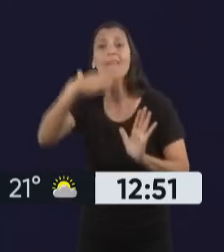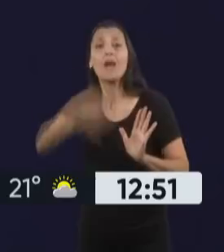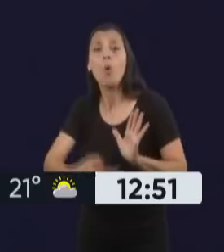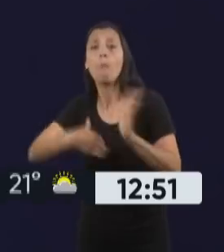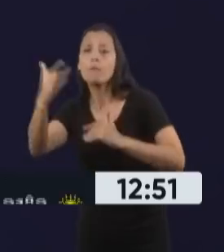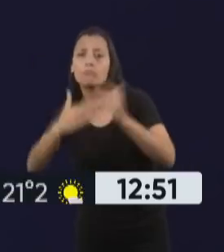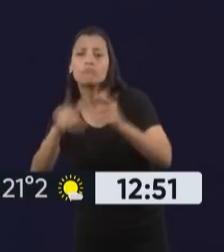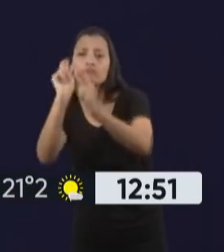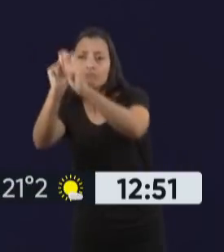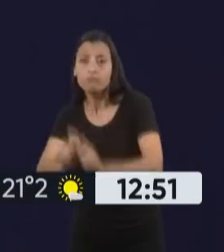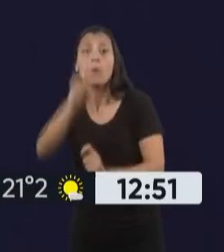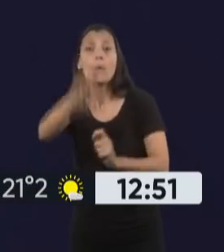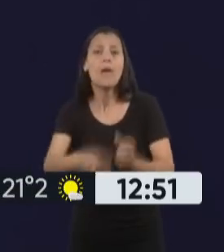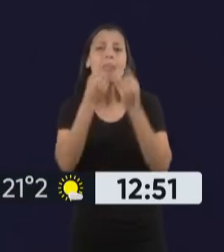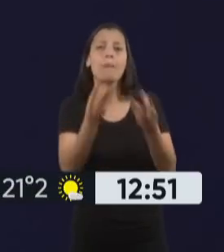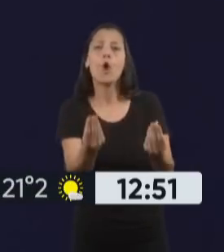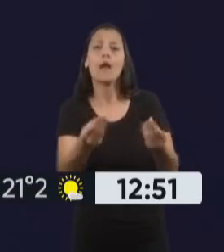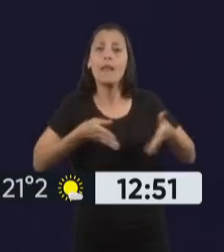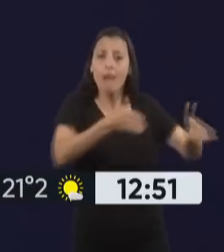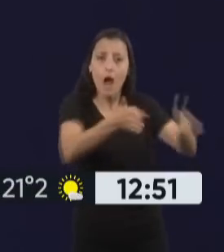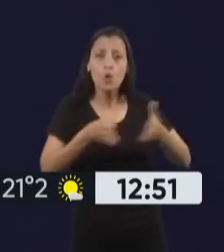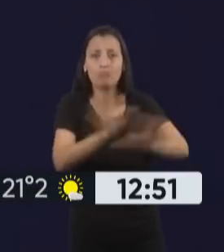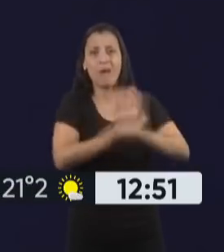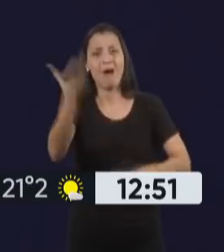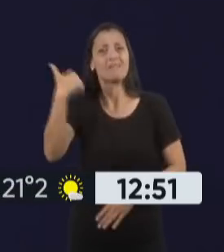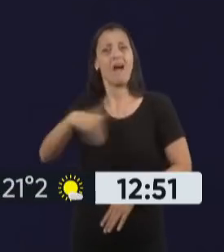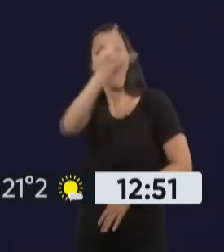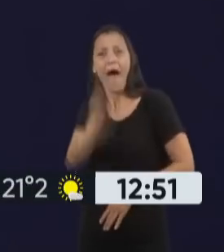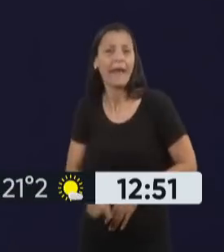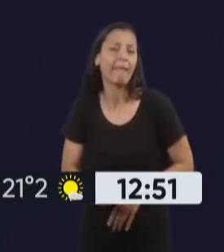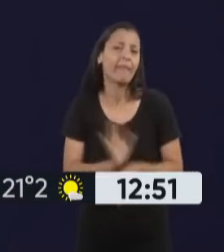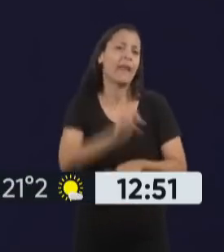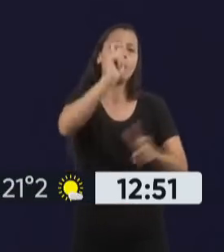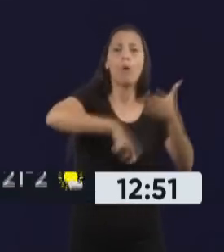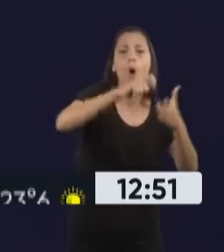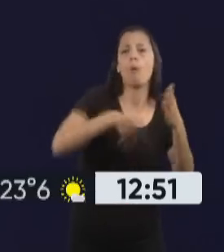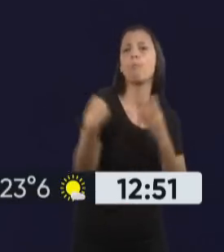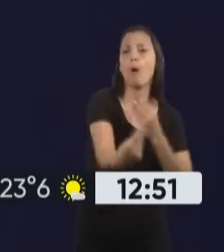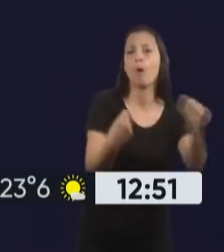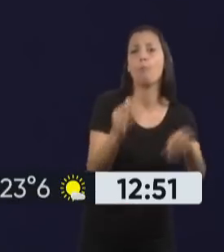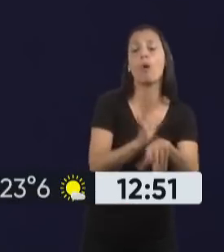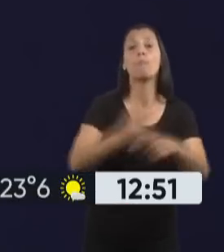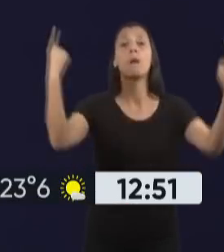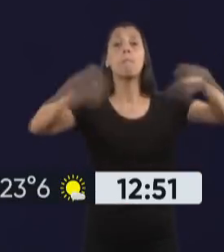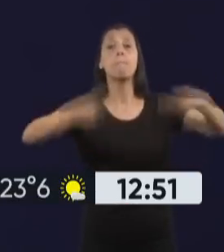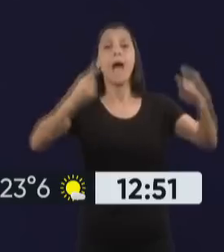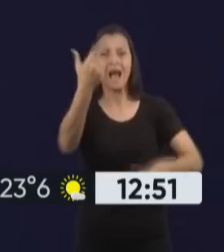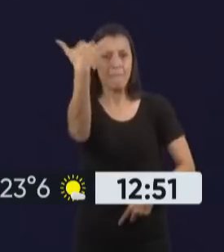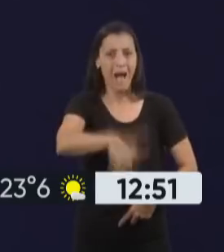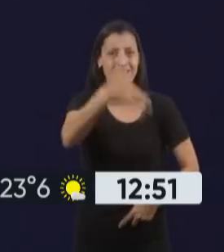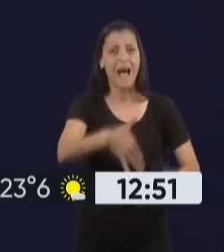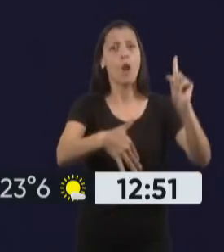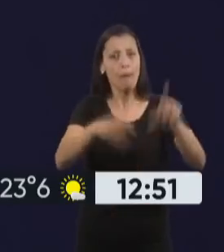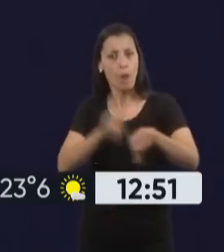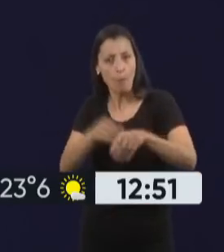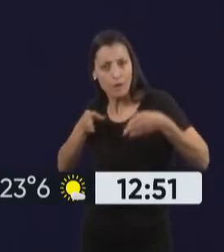que mejoren el estado de las rutas. Se terminó la Argentina de la patria contratista, donde subían los peajes mientras las rutas